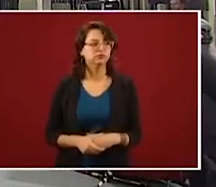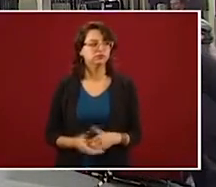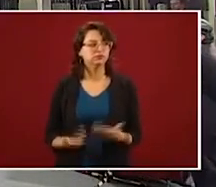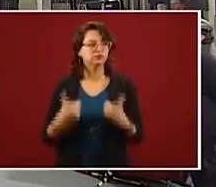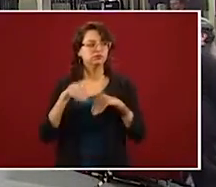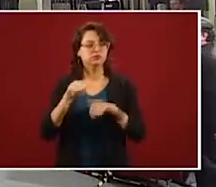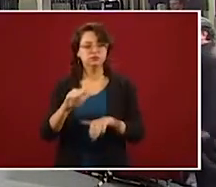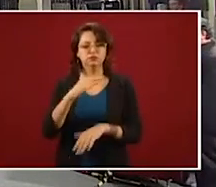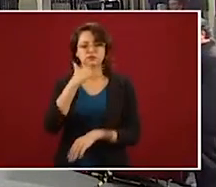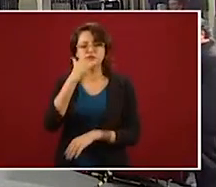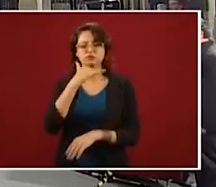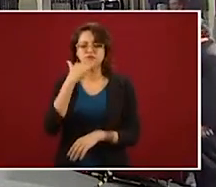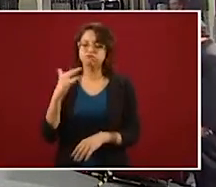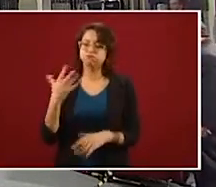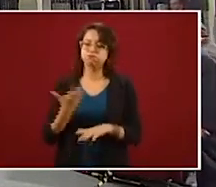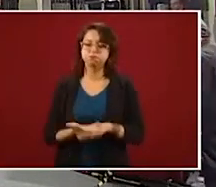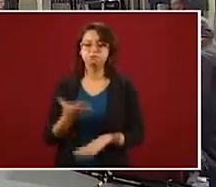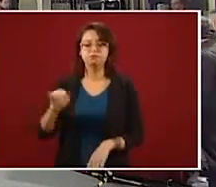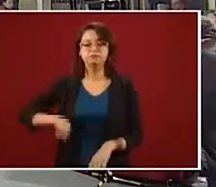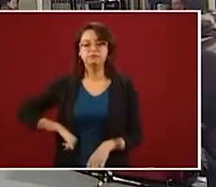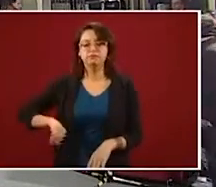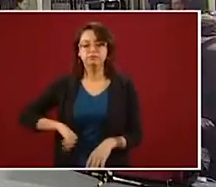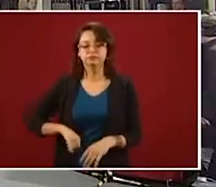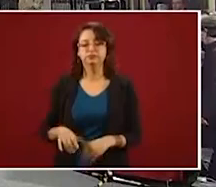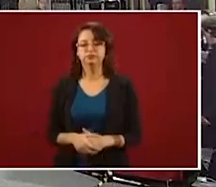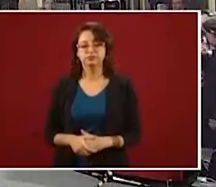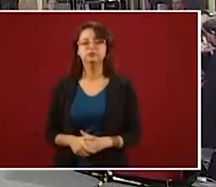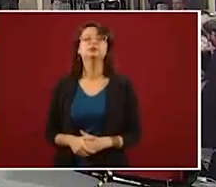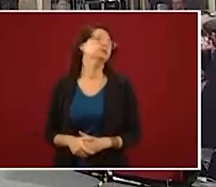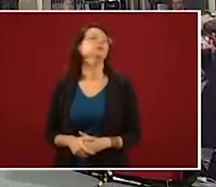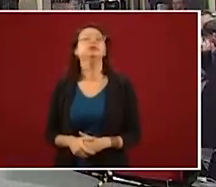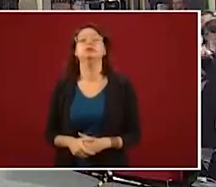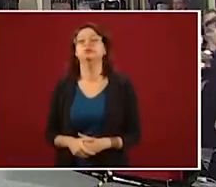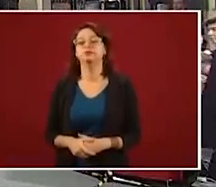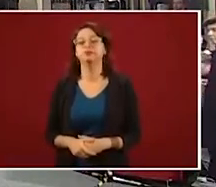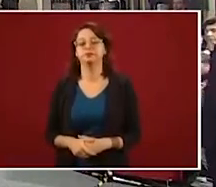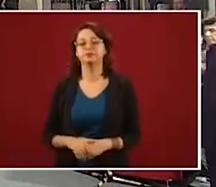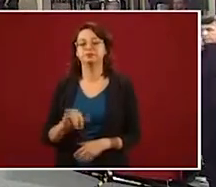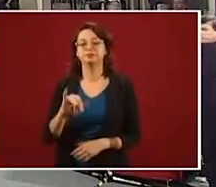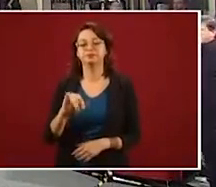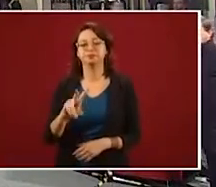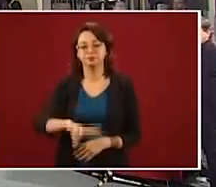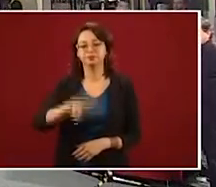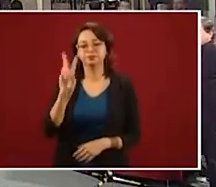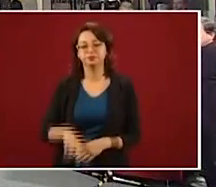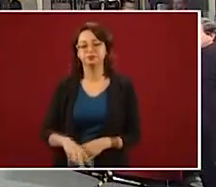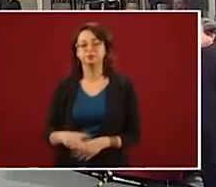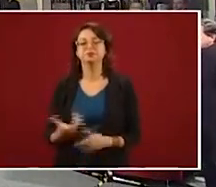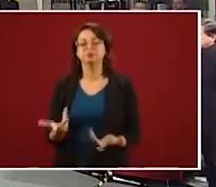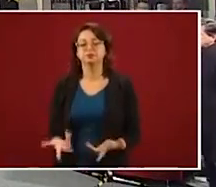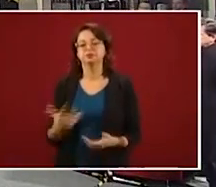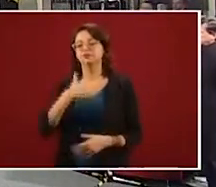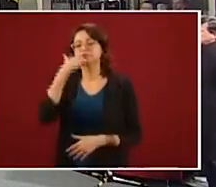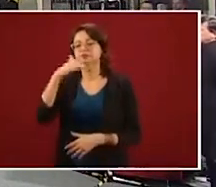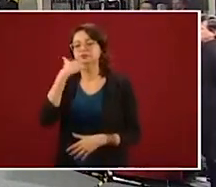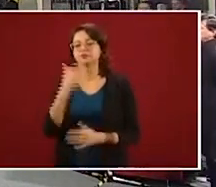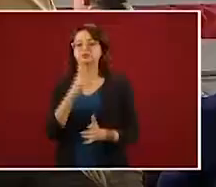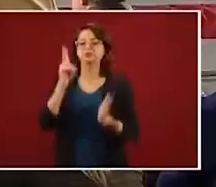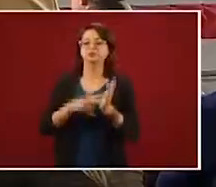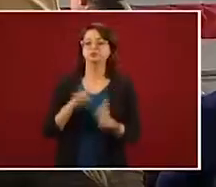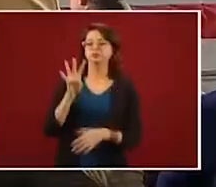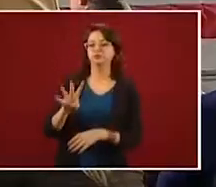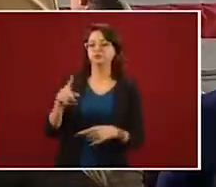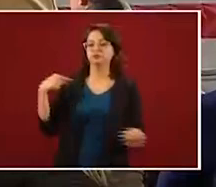interesante eso. Sí, muchas gracias. Sí, efectivamente, hoy dan a conocer el índice de percepción de la corrupción